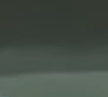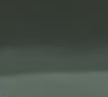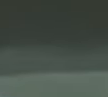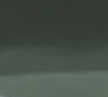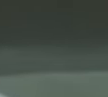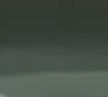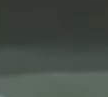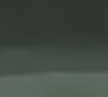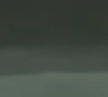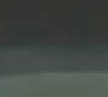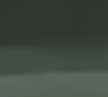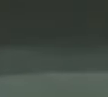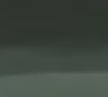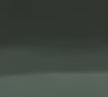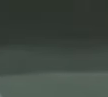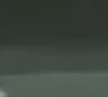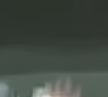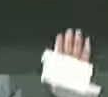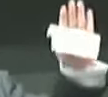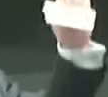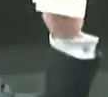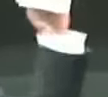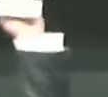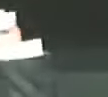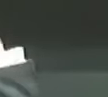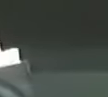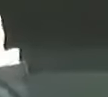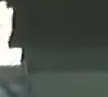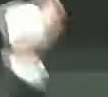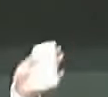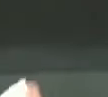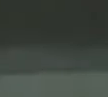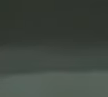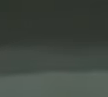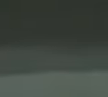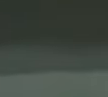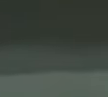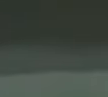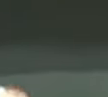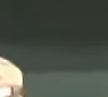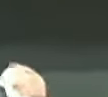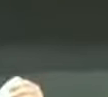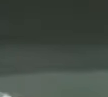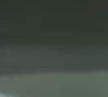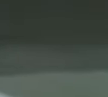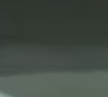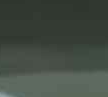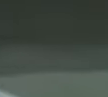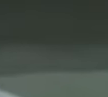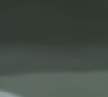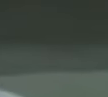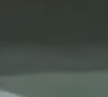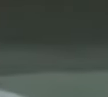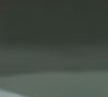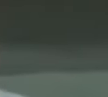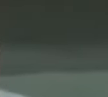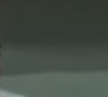Anunciamos las virtudes de aquel que nos llamó de las tinieblas a su luz admirable.